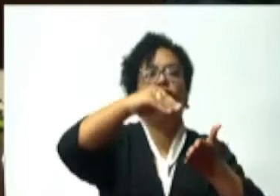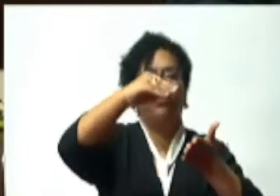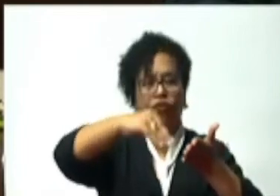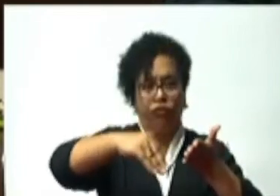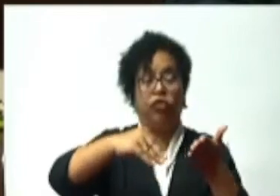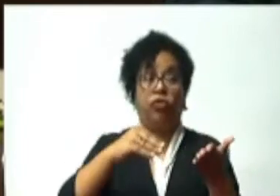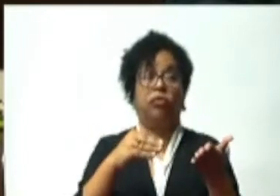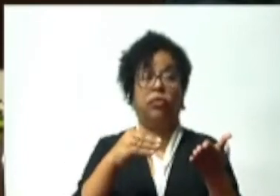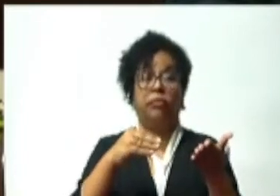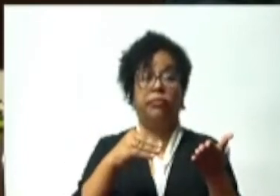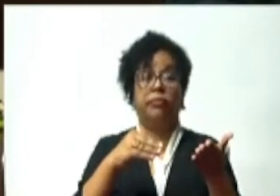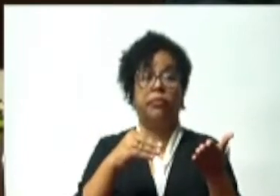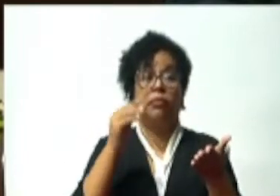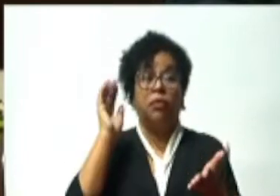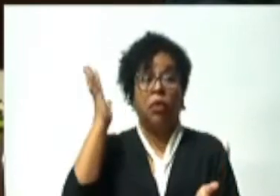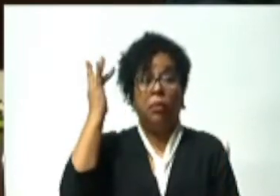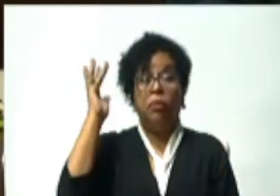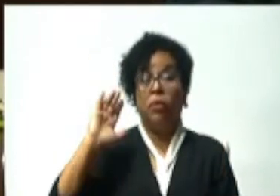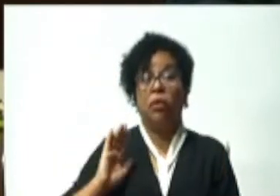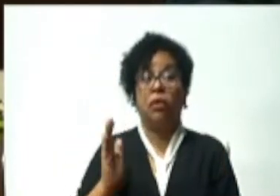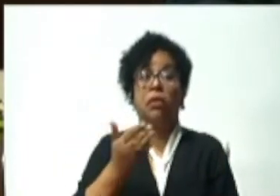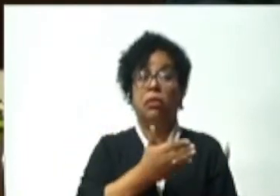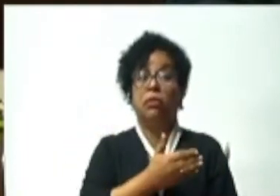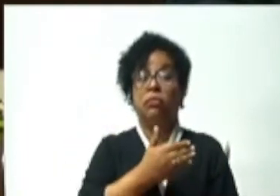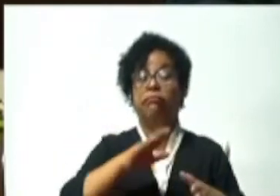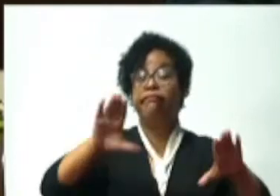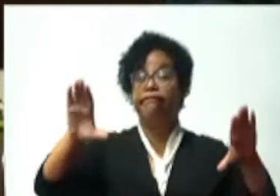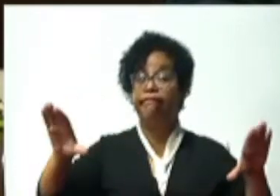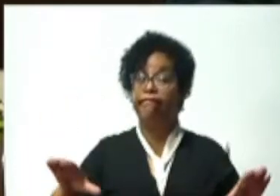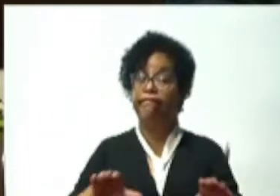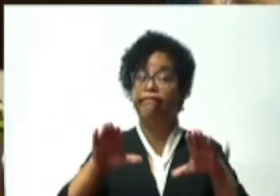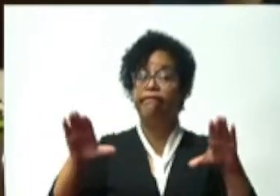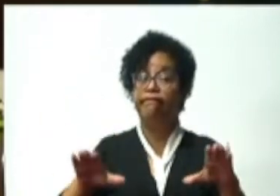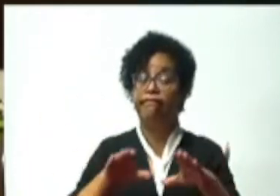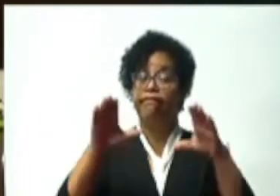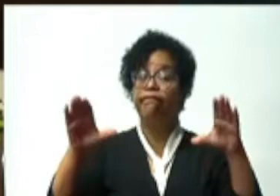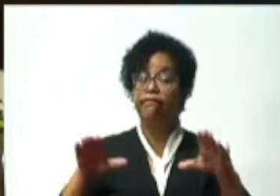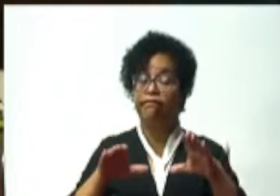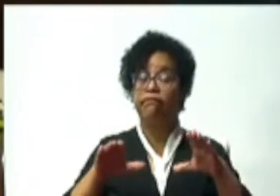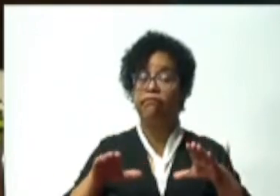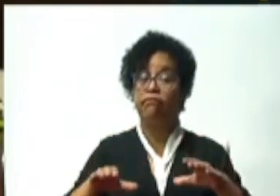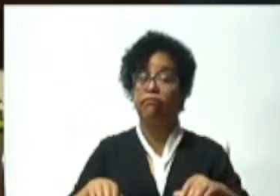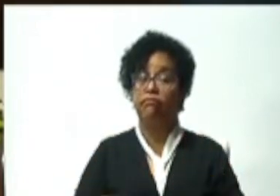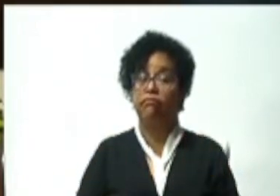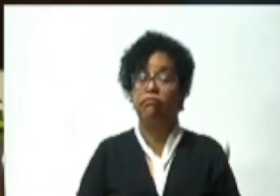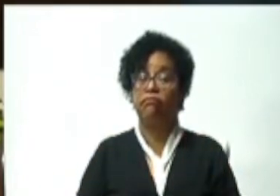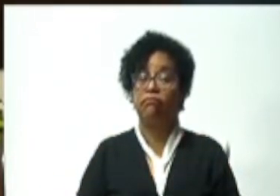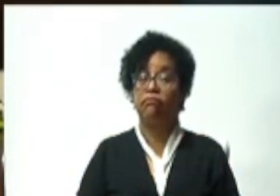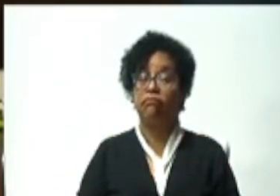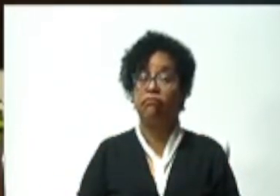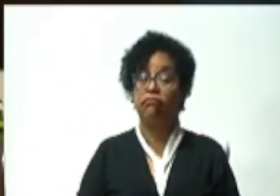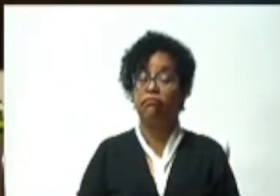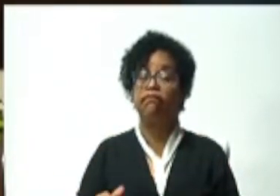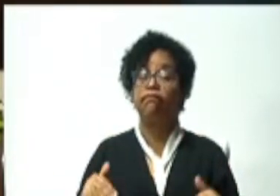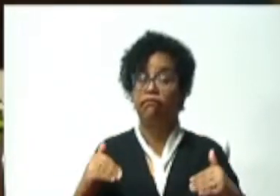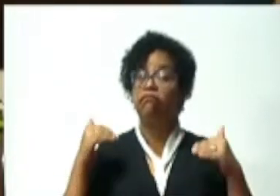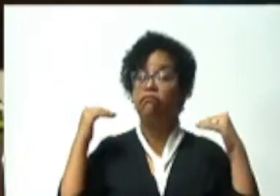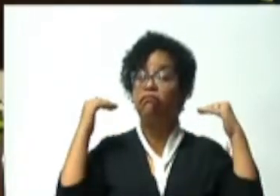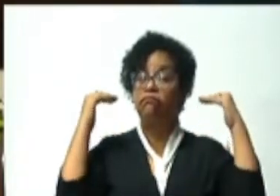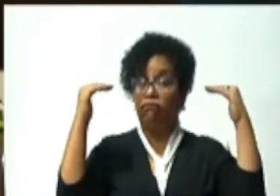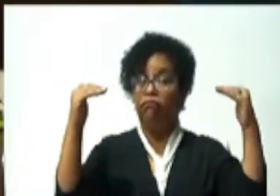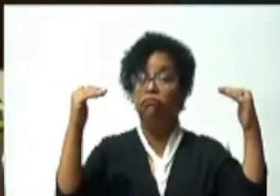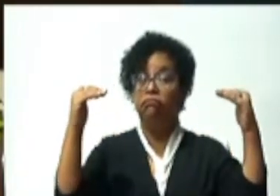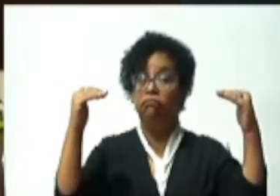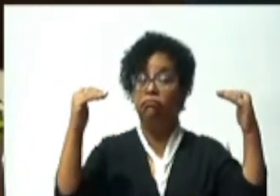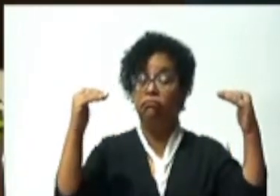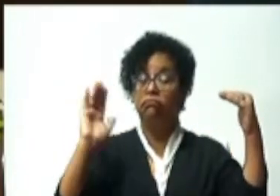bastante alta que nos da y la autoridad moral que nos da el